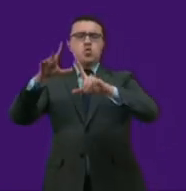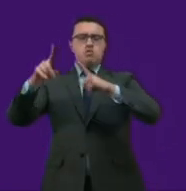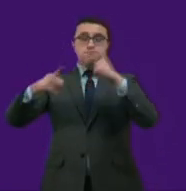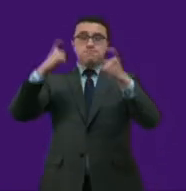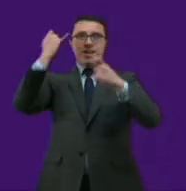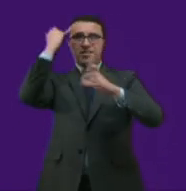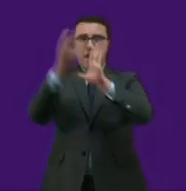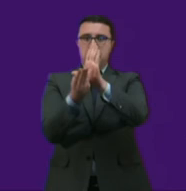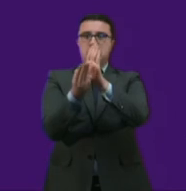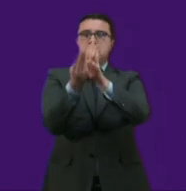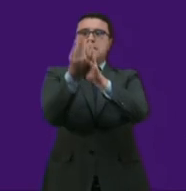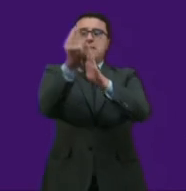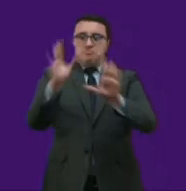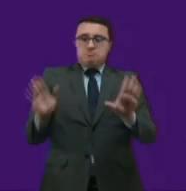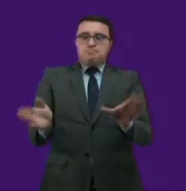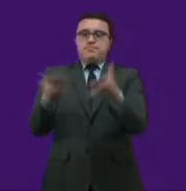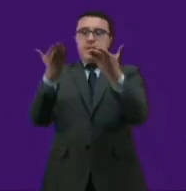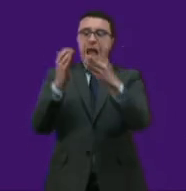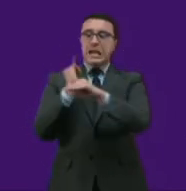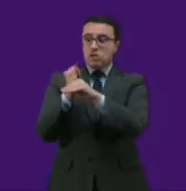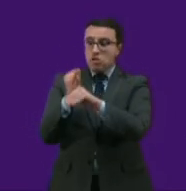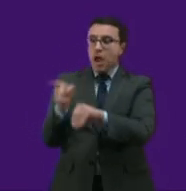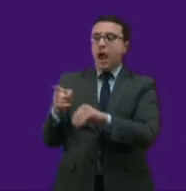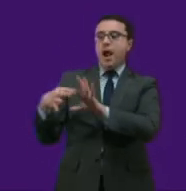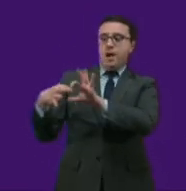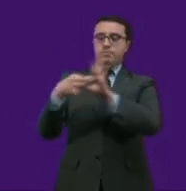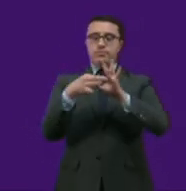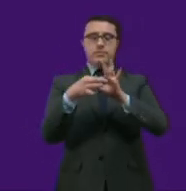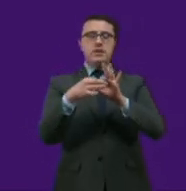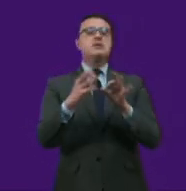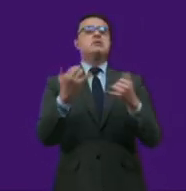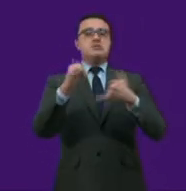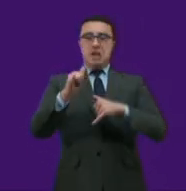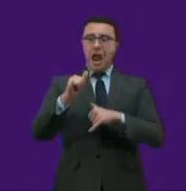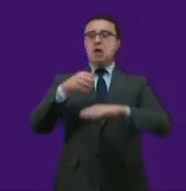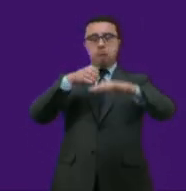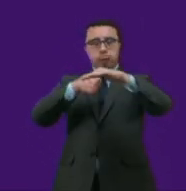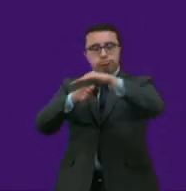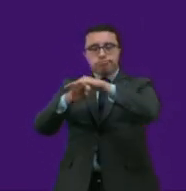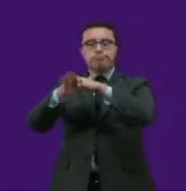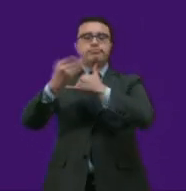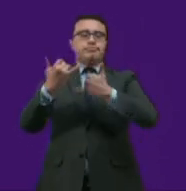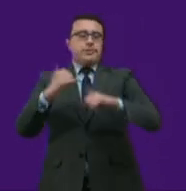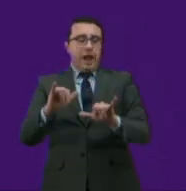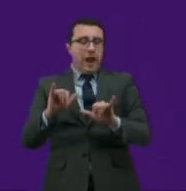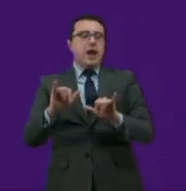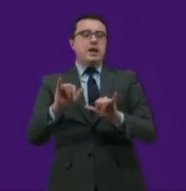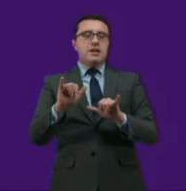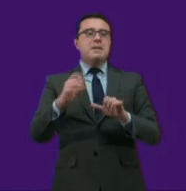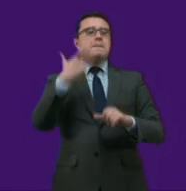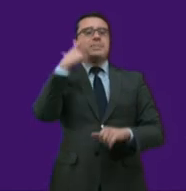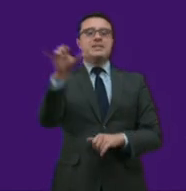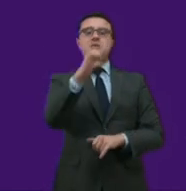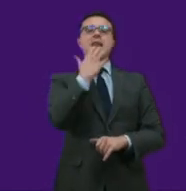emprendimiento. Una vez un emprendedor pasa por ahí, una vez ya como que se gradúa